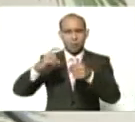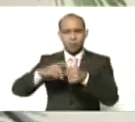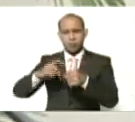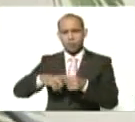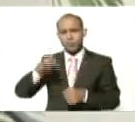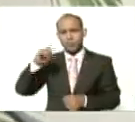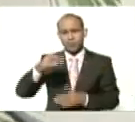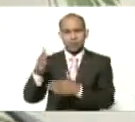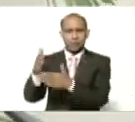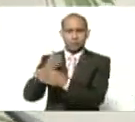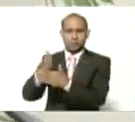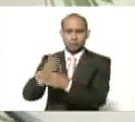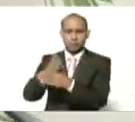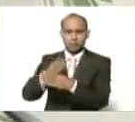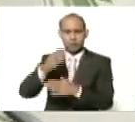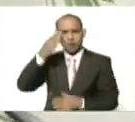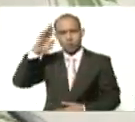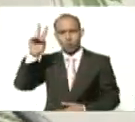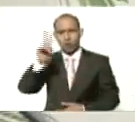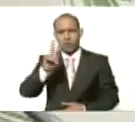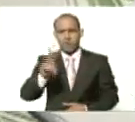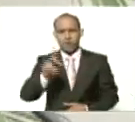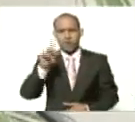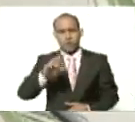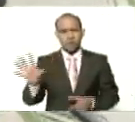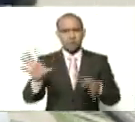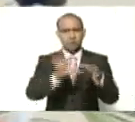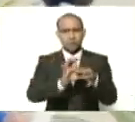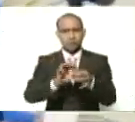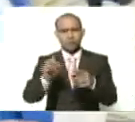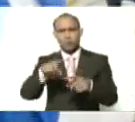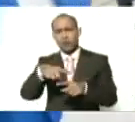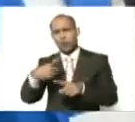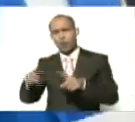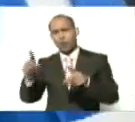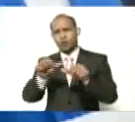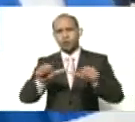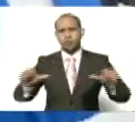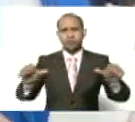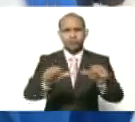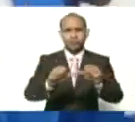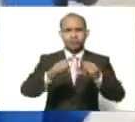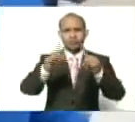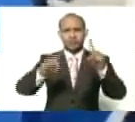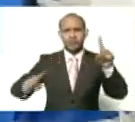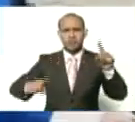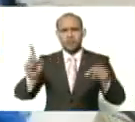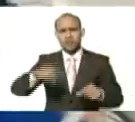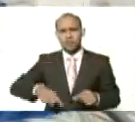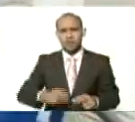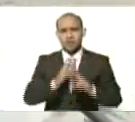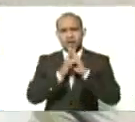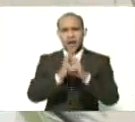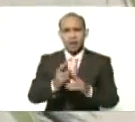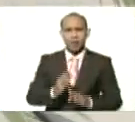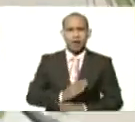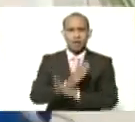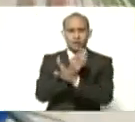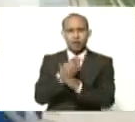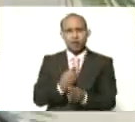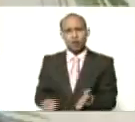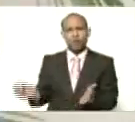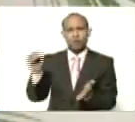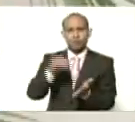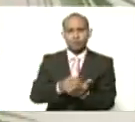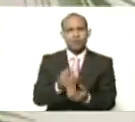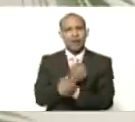de cooperación, como estamos abordando nuevos ámbitos de cooperación en materia energética. La respuesta al bloqueo, lo repito,